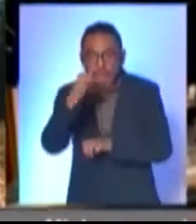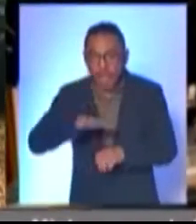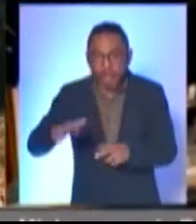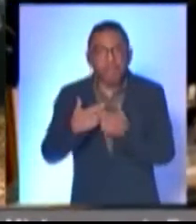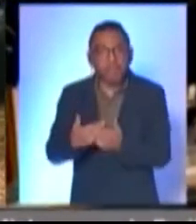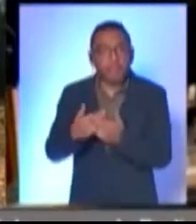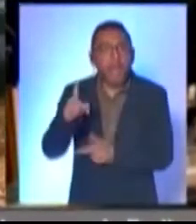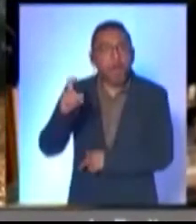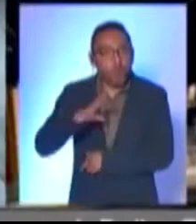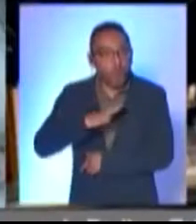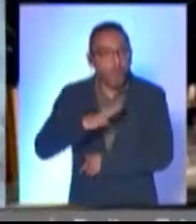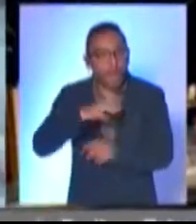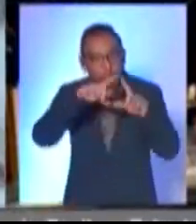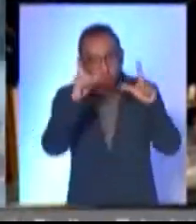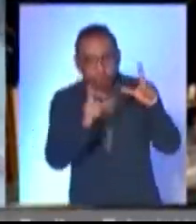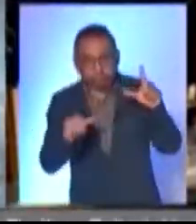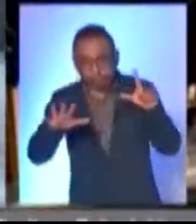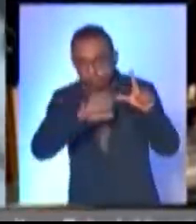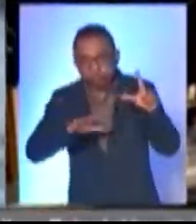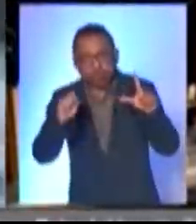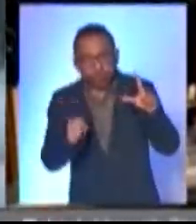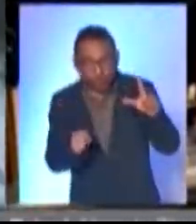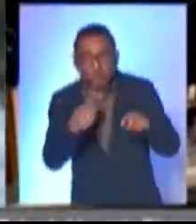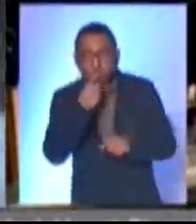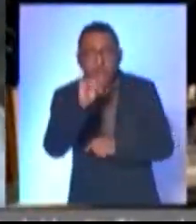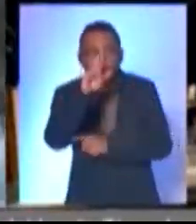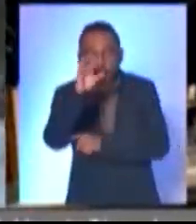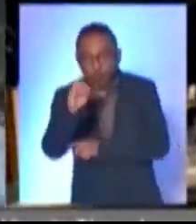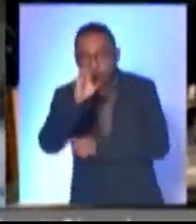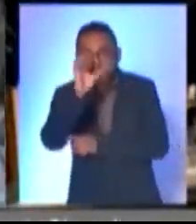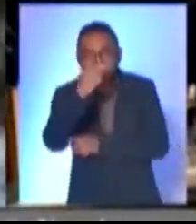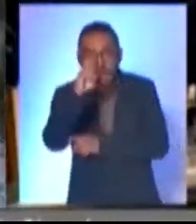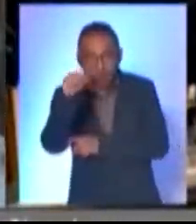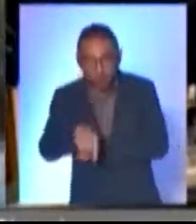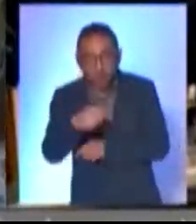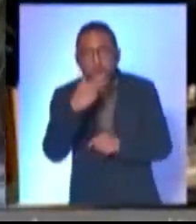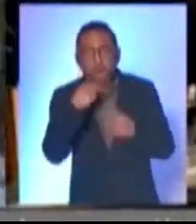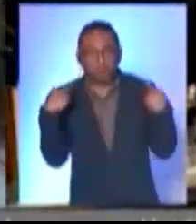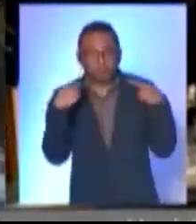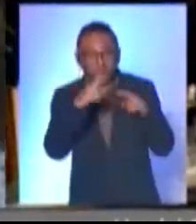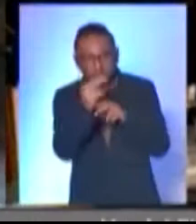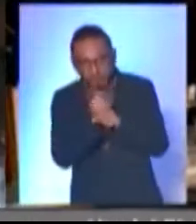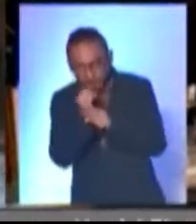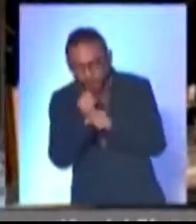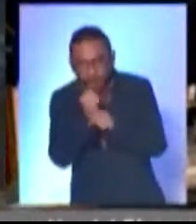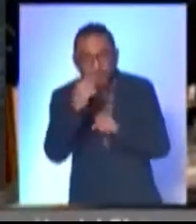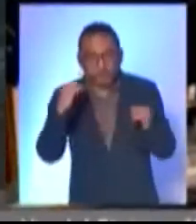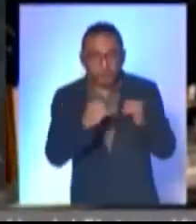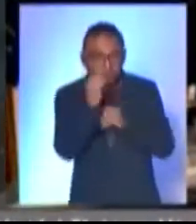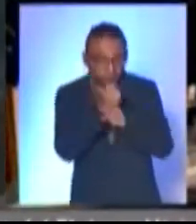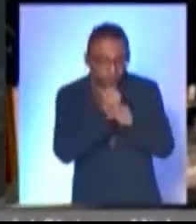recurso natural. Así lo señaló Arturo Chacón Torres, profesor investigador del Instituto de Investigaciones sobre Recursos Naturales